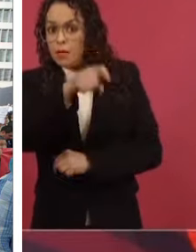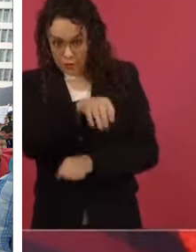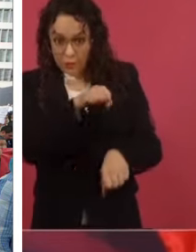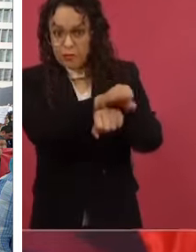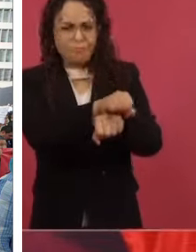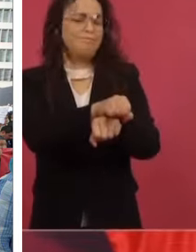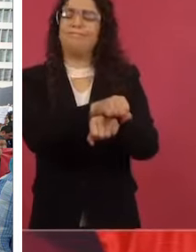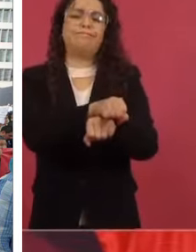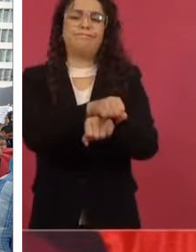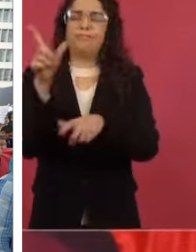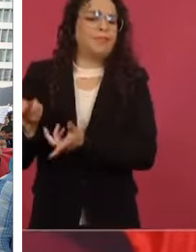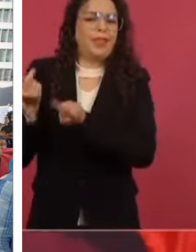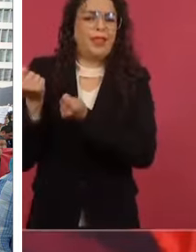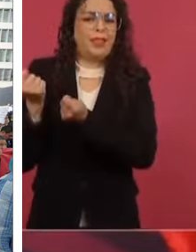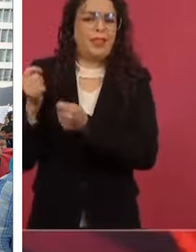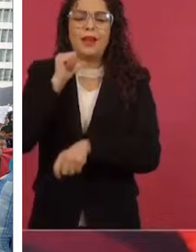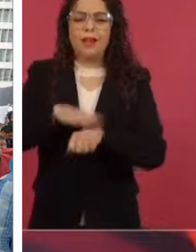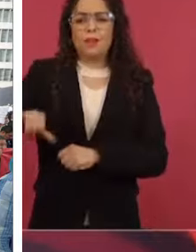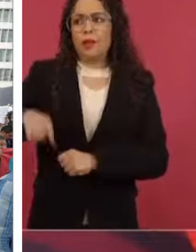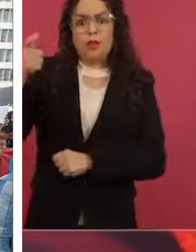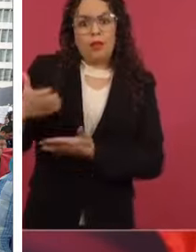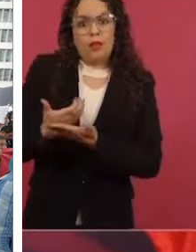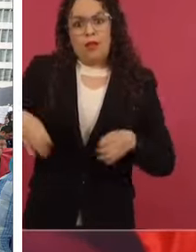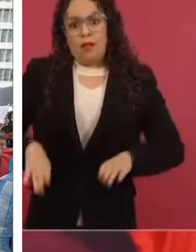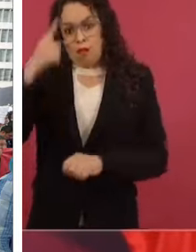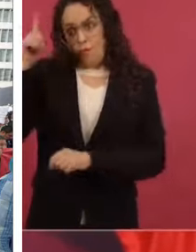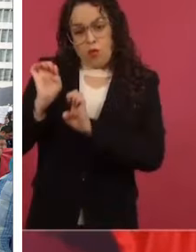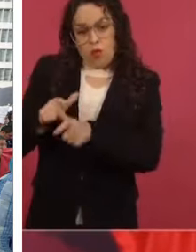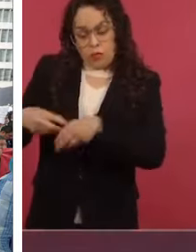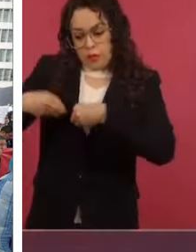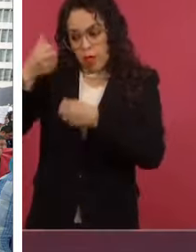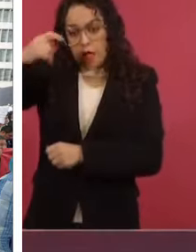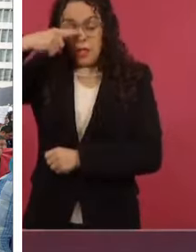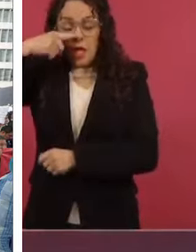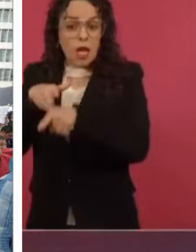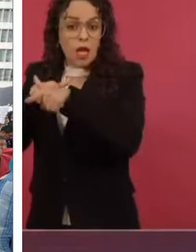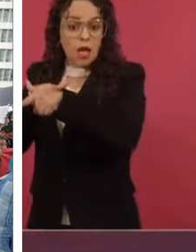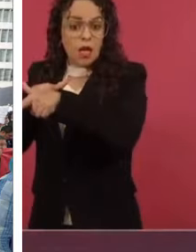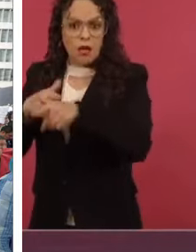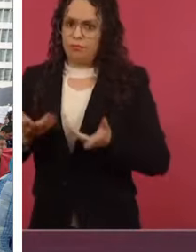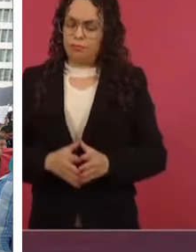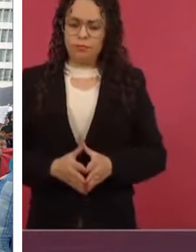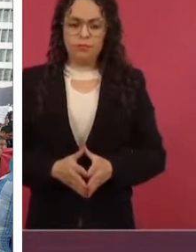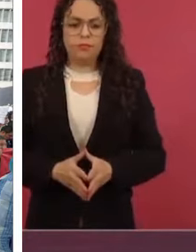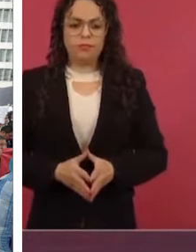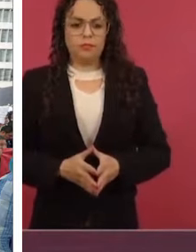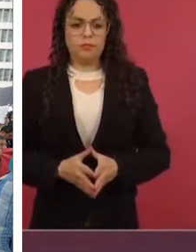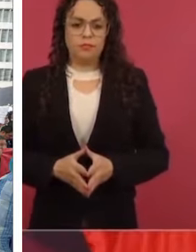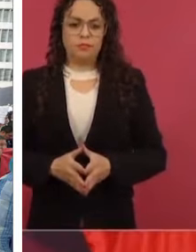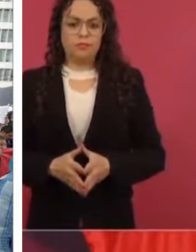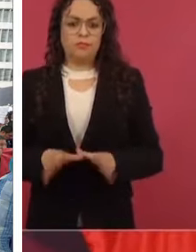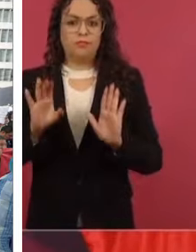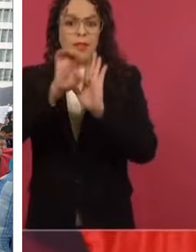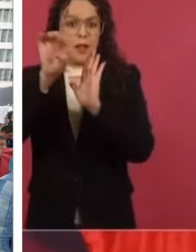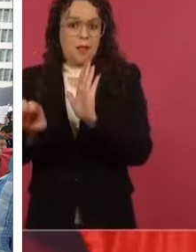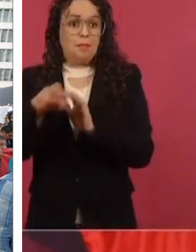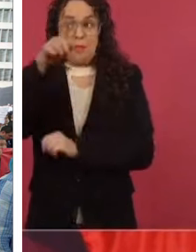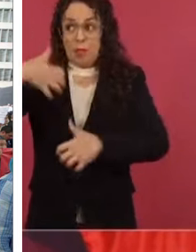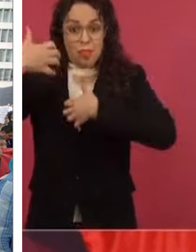también les digo que no le hace, no importa, que quemen una piñata de AMLito, no importa.